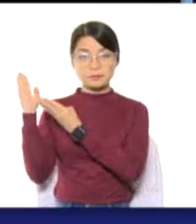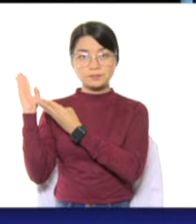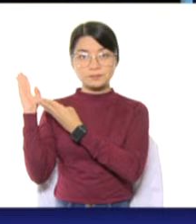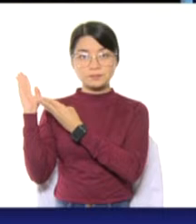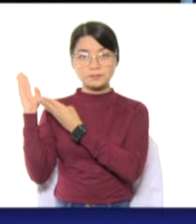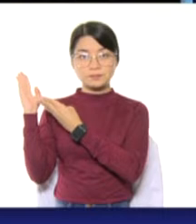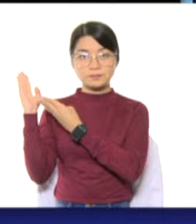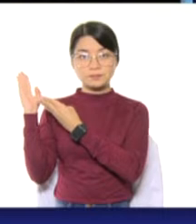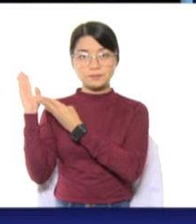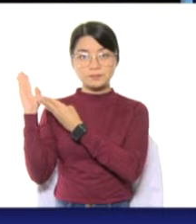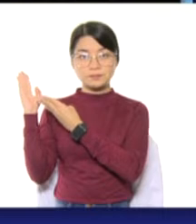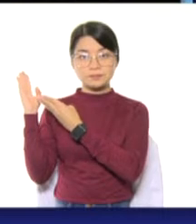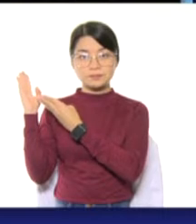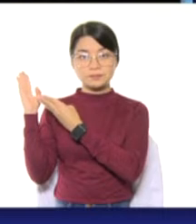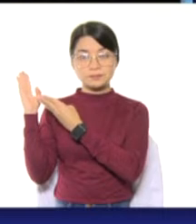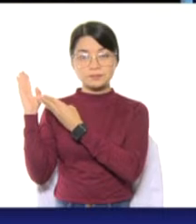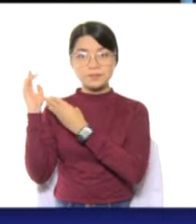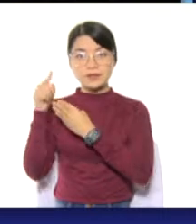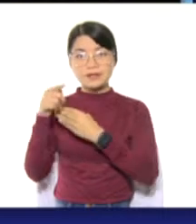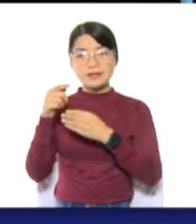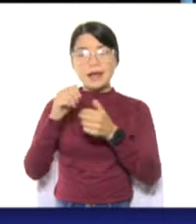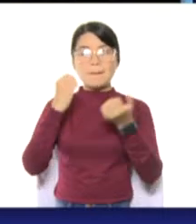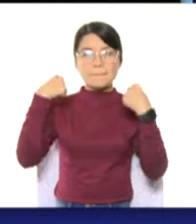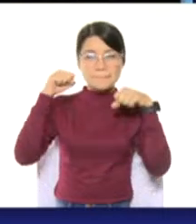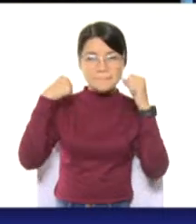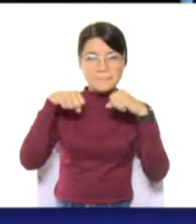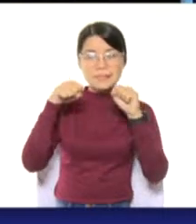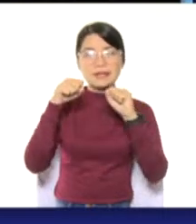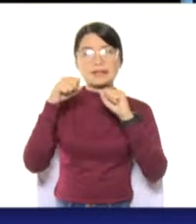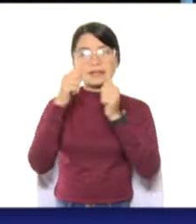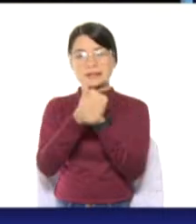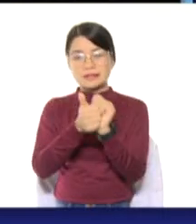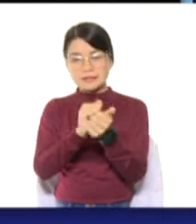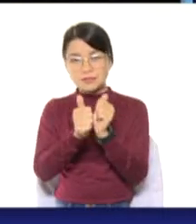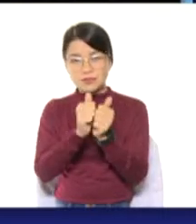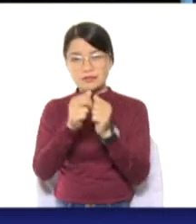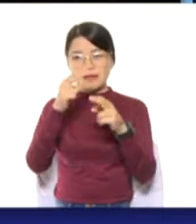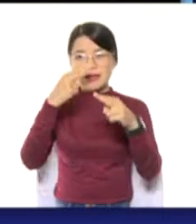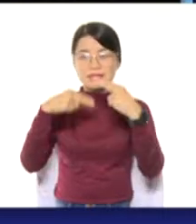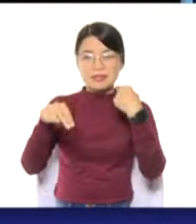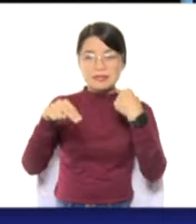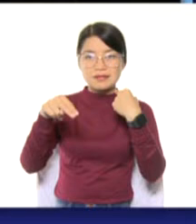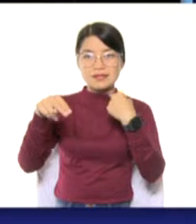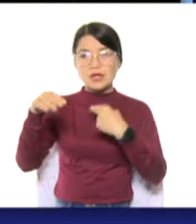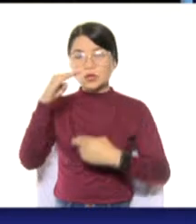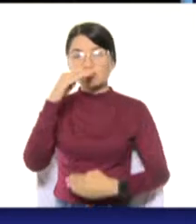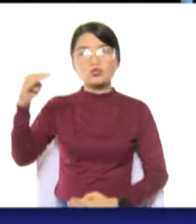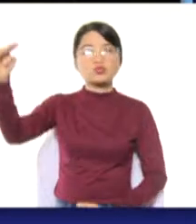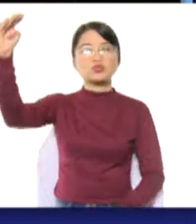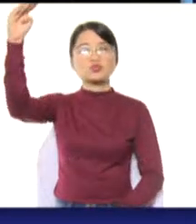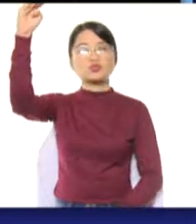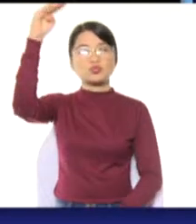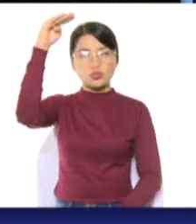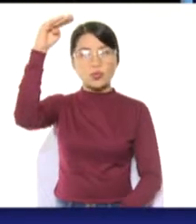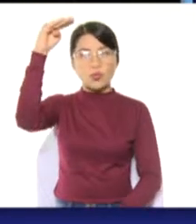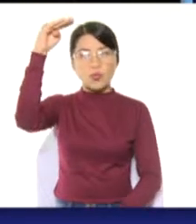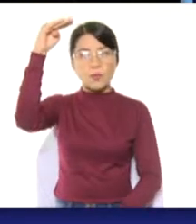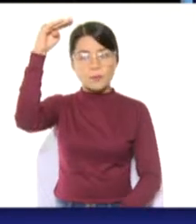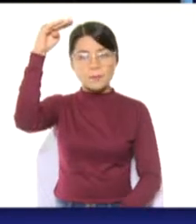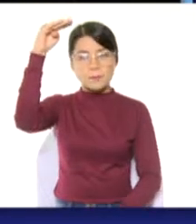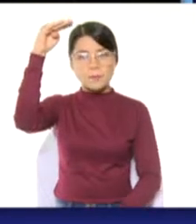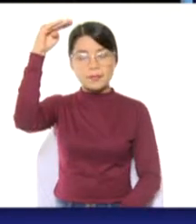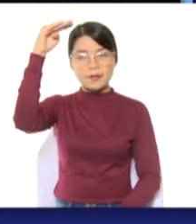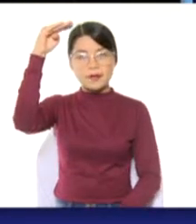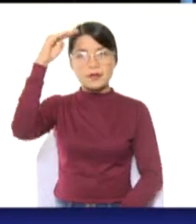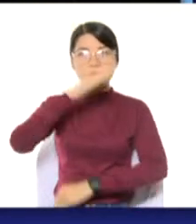práctica deportiva de niveles superiores. ¿Niveles superiores de qué? De organización, de entrenamiento, de constancia, de